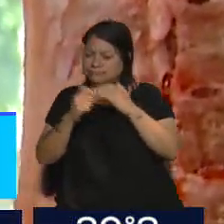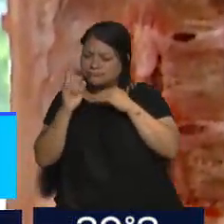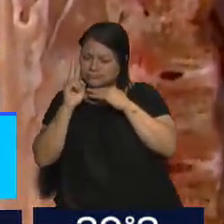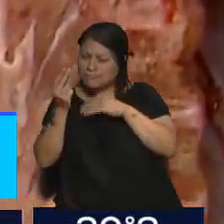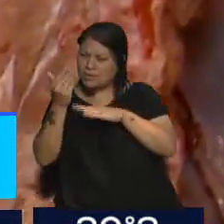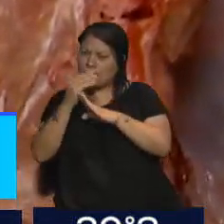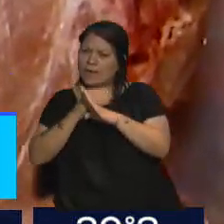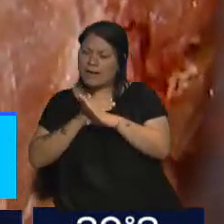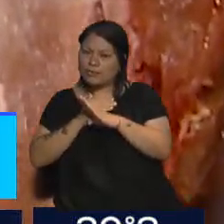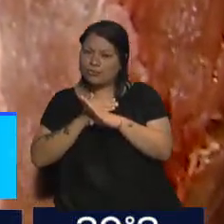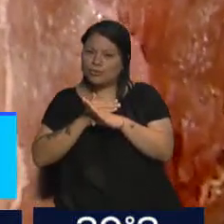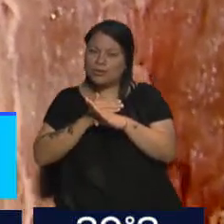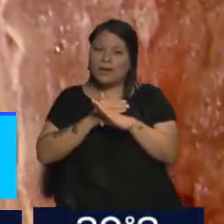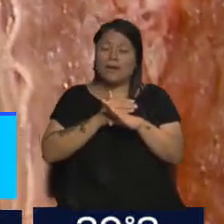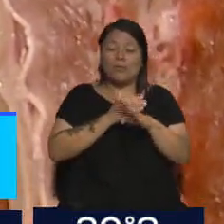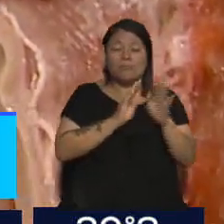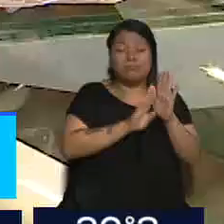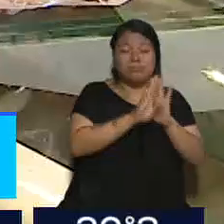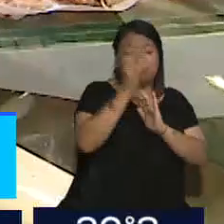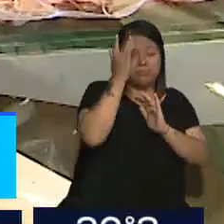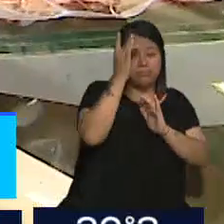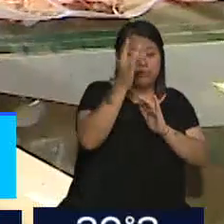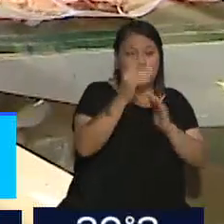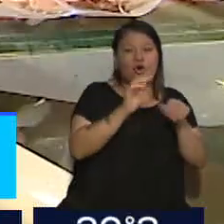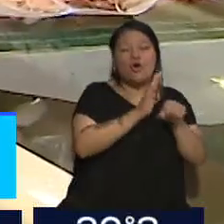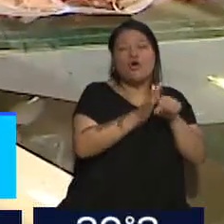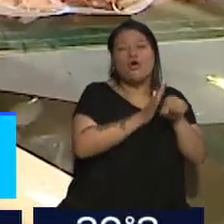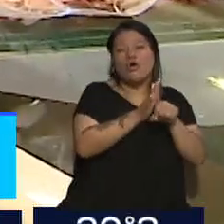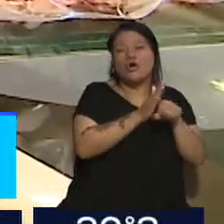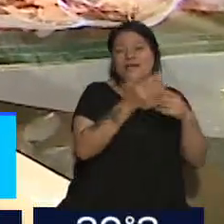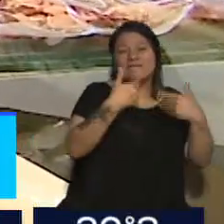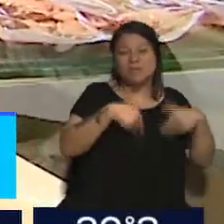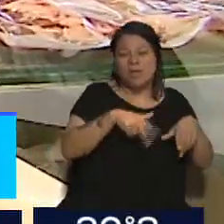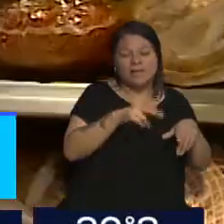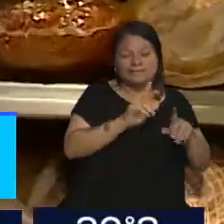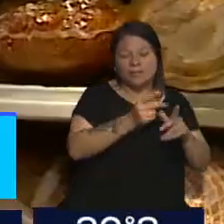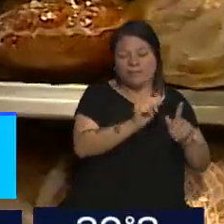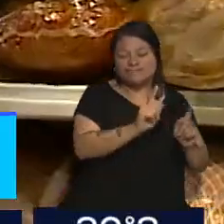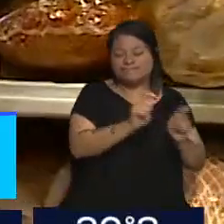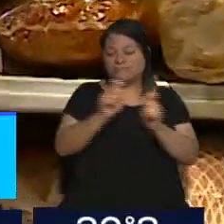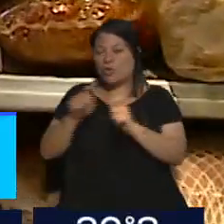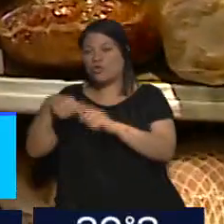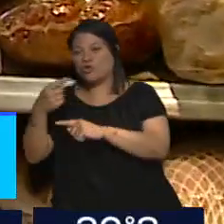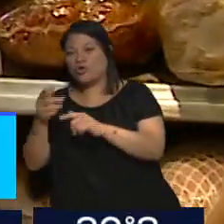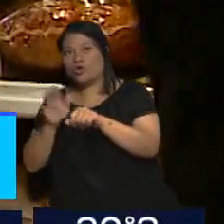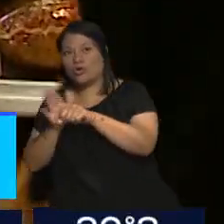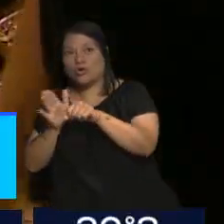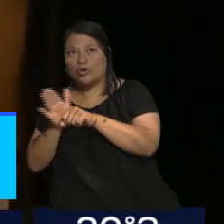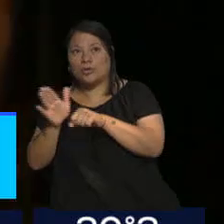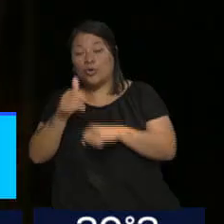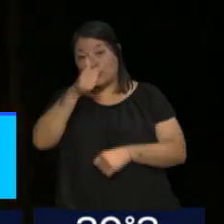en los precios. Por los altos valores, la gente cambió los cortes que salía a comprar para esta época. El pico máximo aumentó